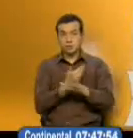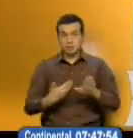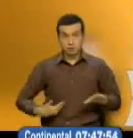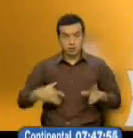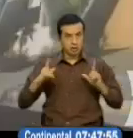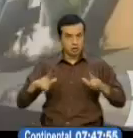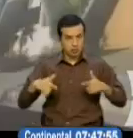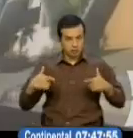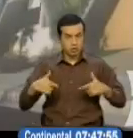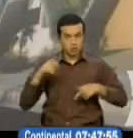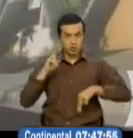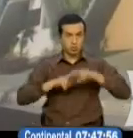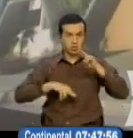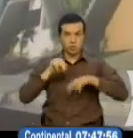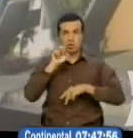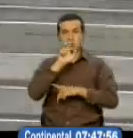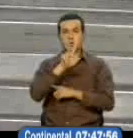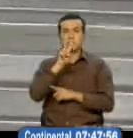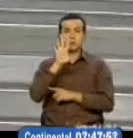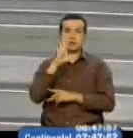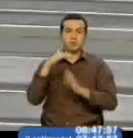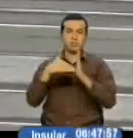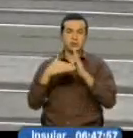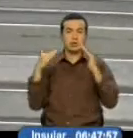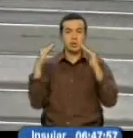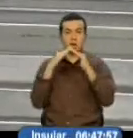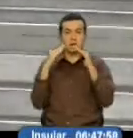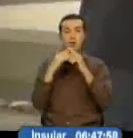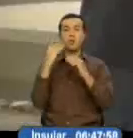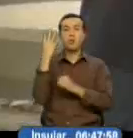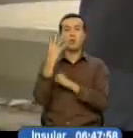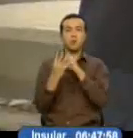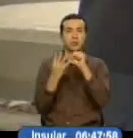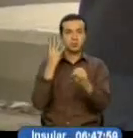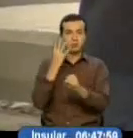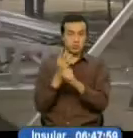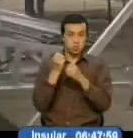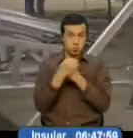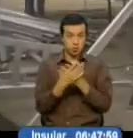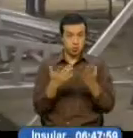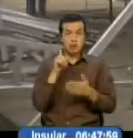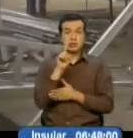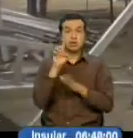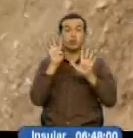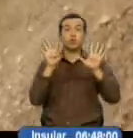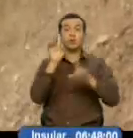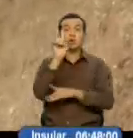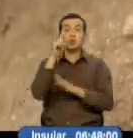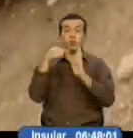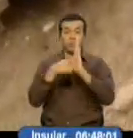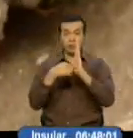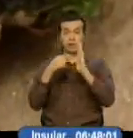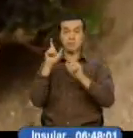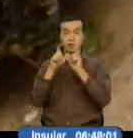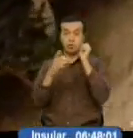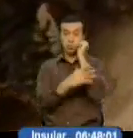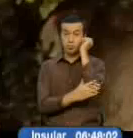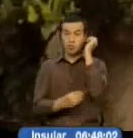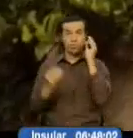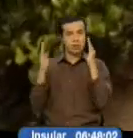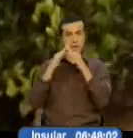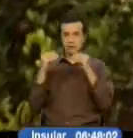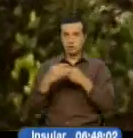Lenín Moreno es construir 325 mil viviendas en 4 años, de las cuales 191 mil se adjudicarán a familias de